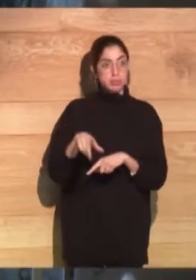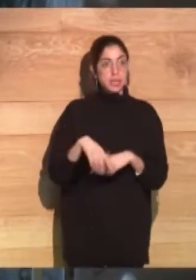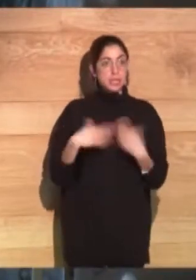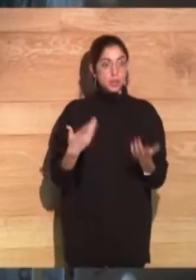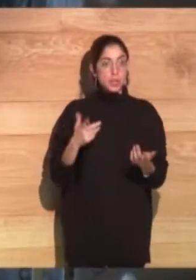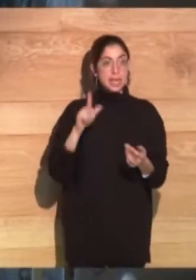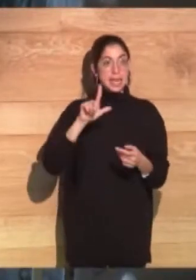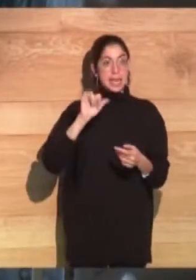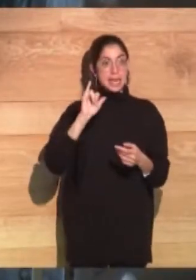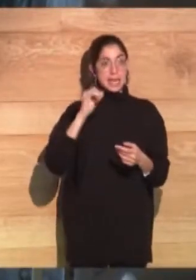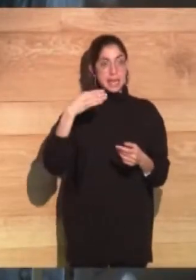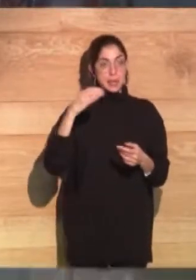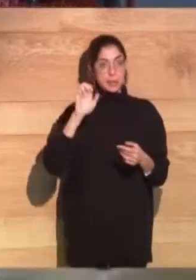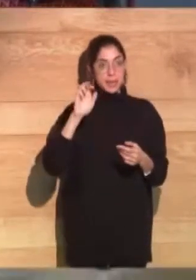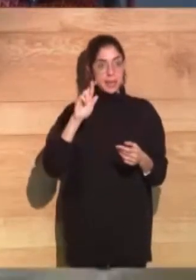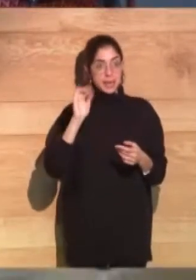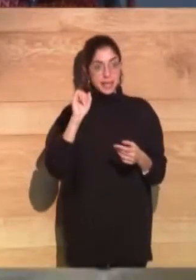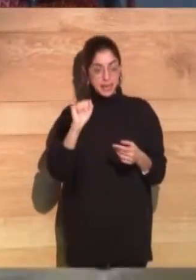su país, presidente Sirleaf,